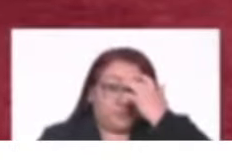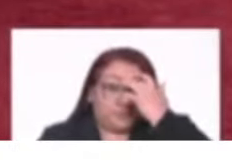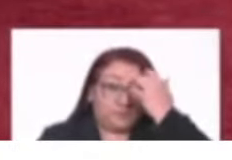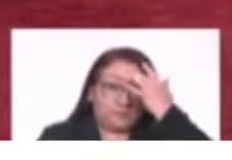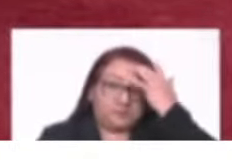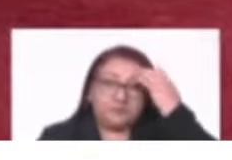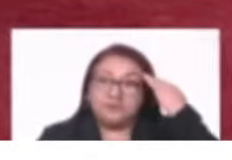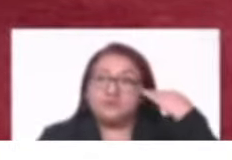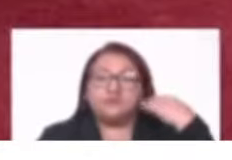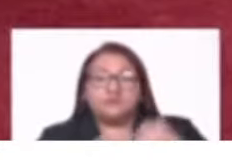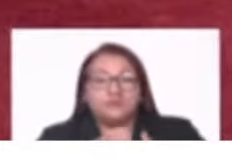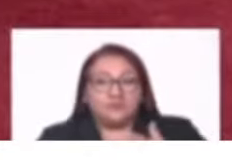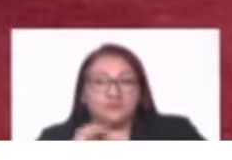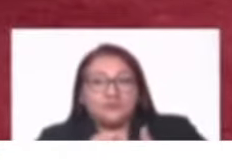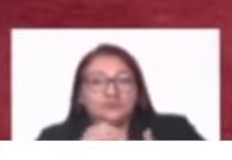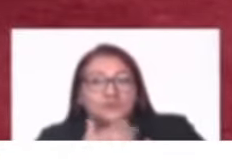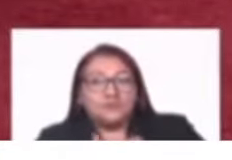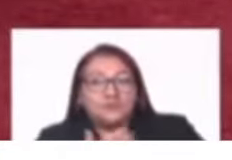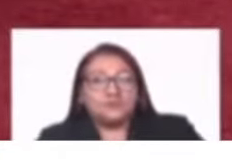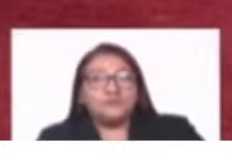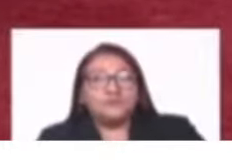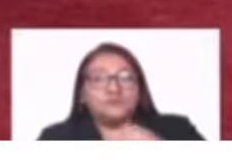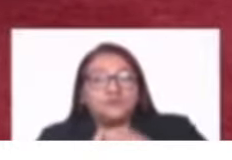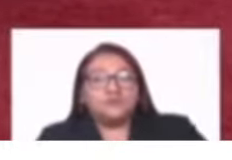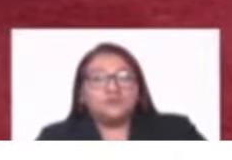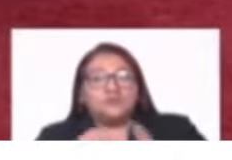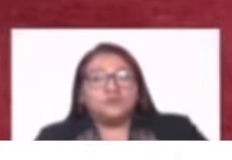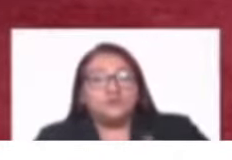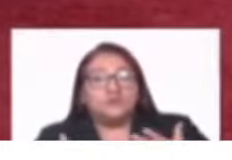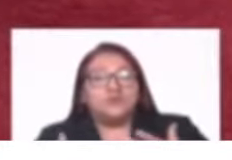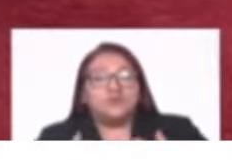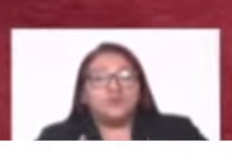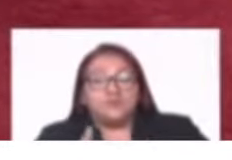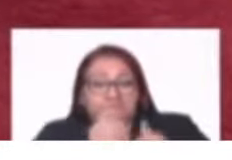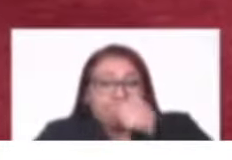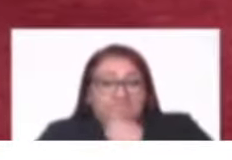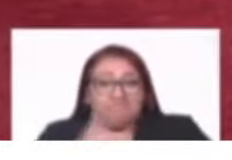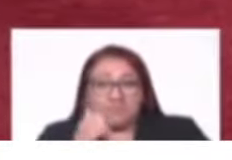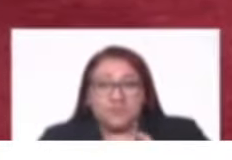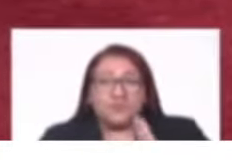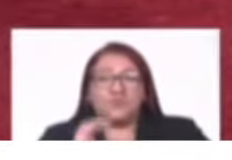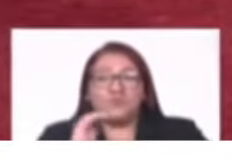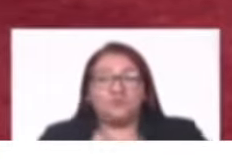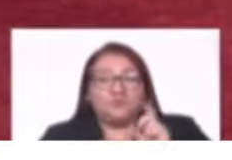que ha puesto a prueba la resiliencia de los peruanos.